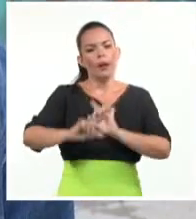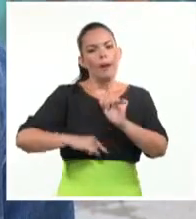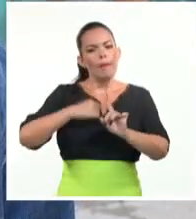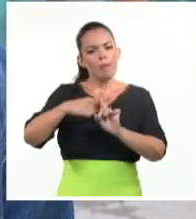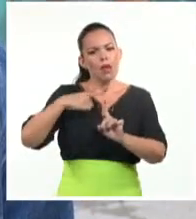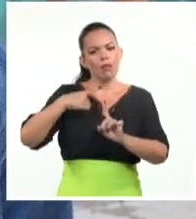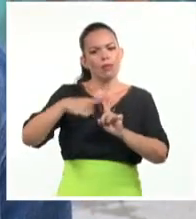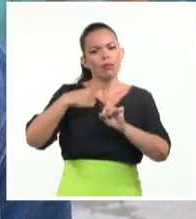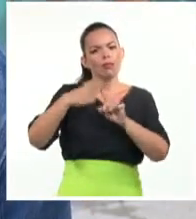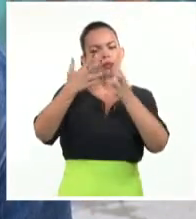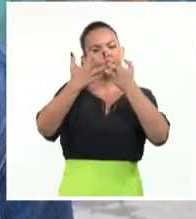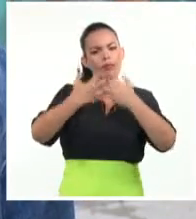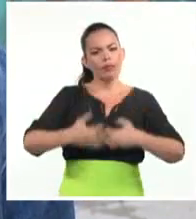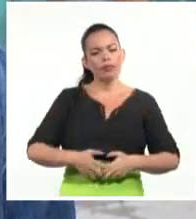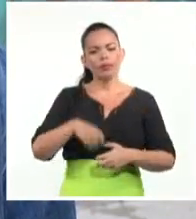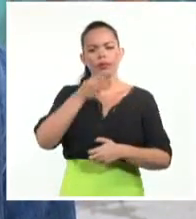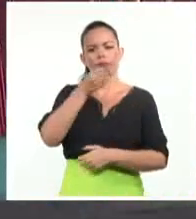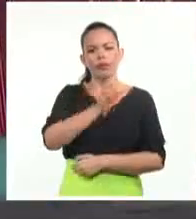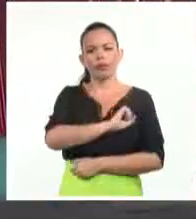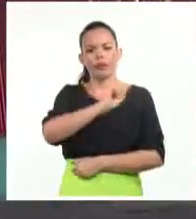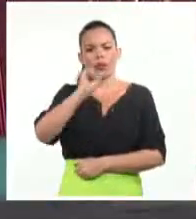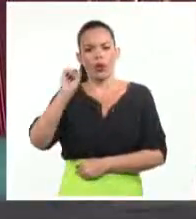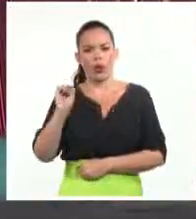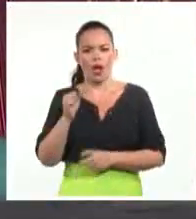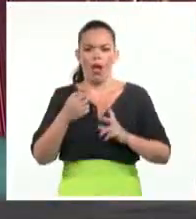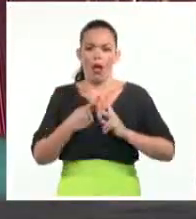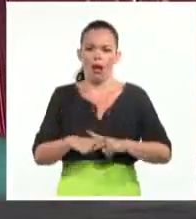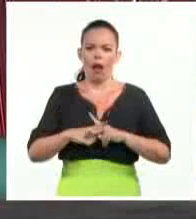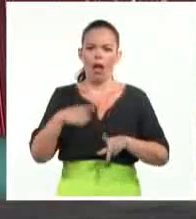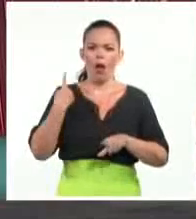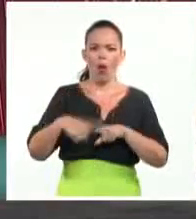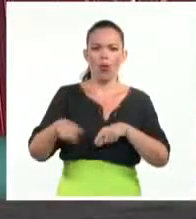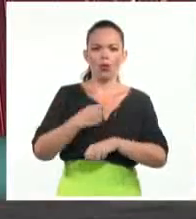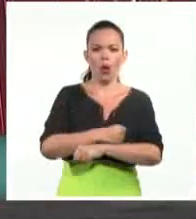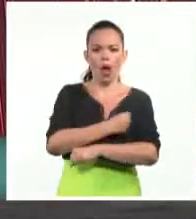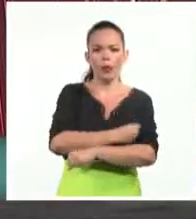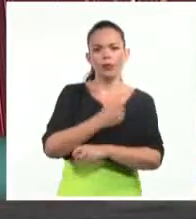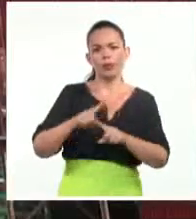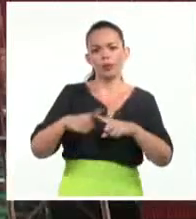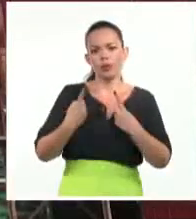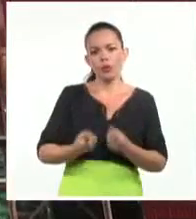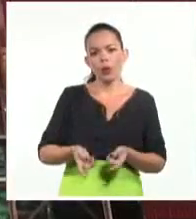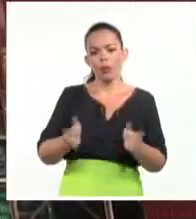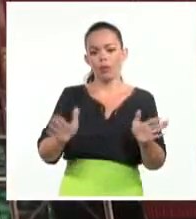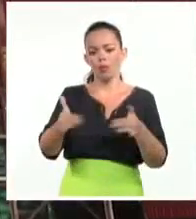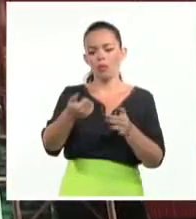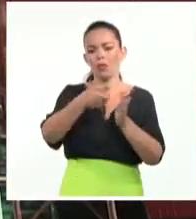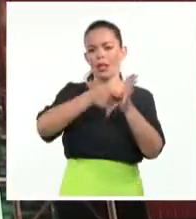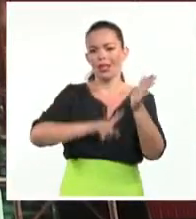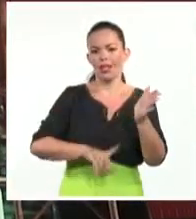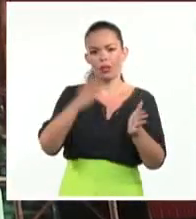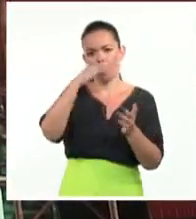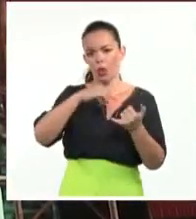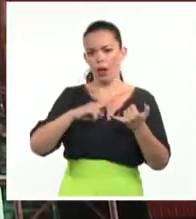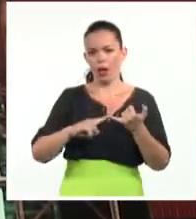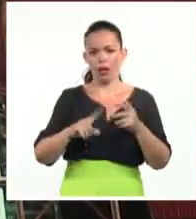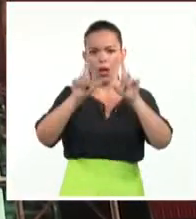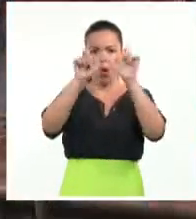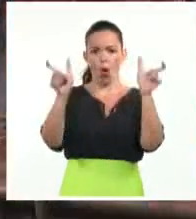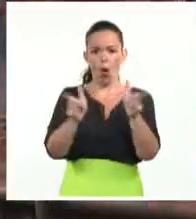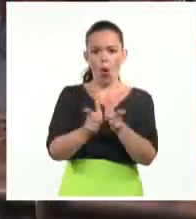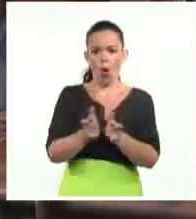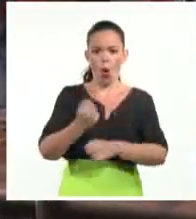Además, seguir incorporando aquellos que todavía hoy nos quedan con un nivel de rotura, que nos van entrando un nivel de pieza, de batería, de goma. En cada una de las bases de